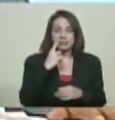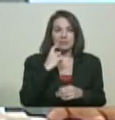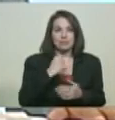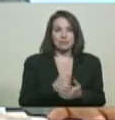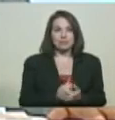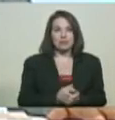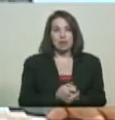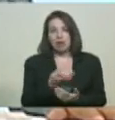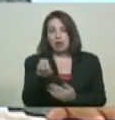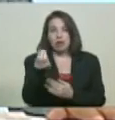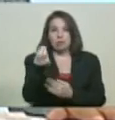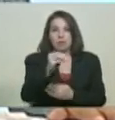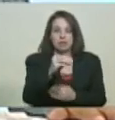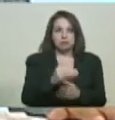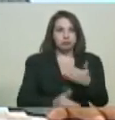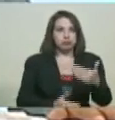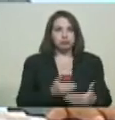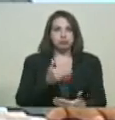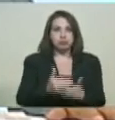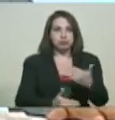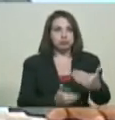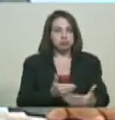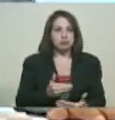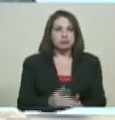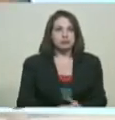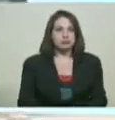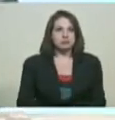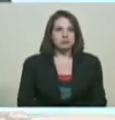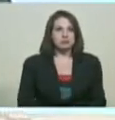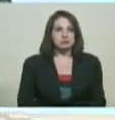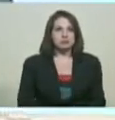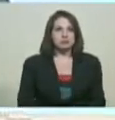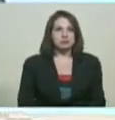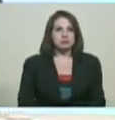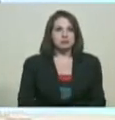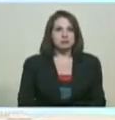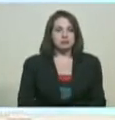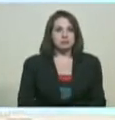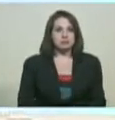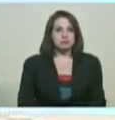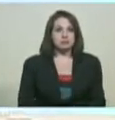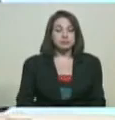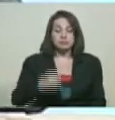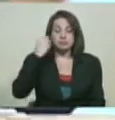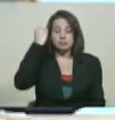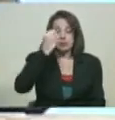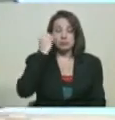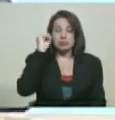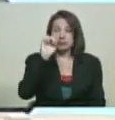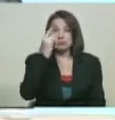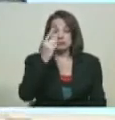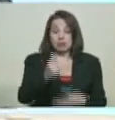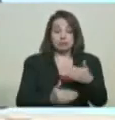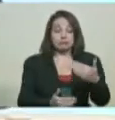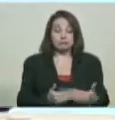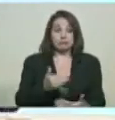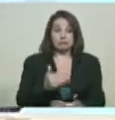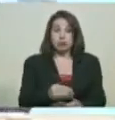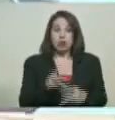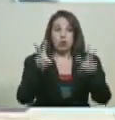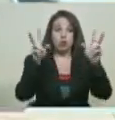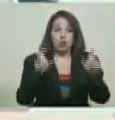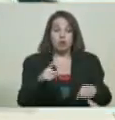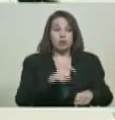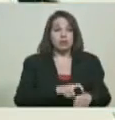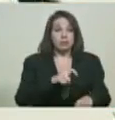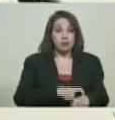y además con ganas de avanzar creo que el primer paso de una nueva etapa del gran polo patriótico